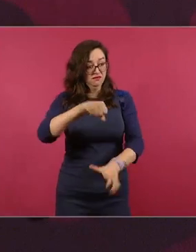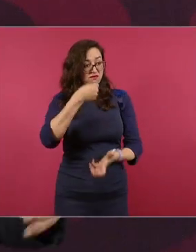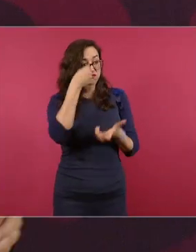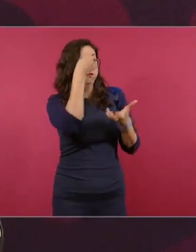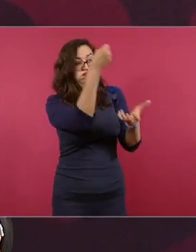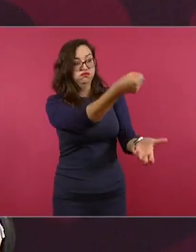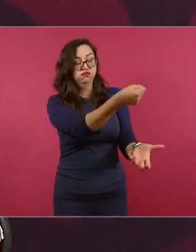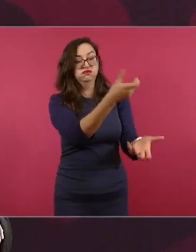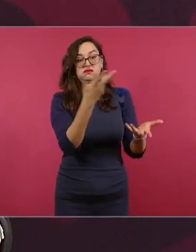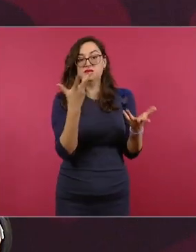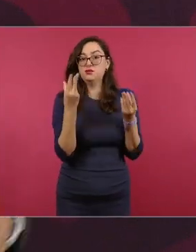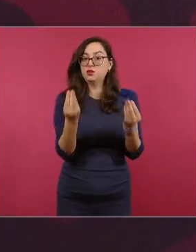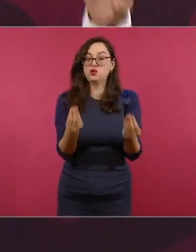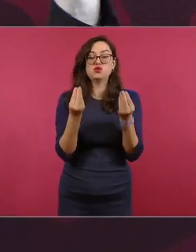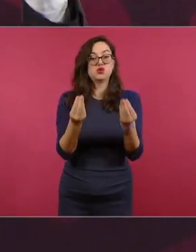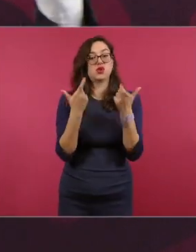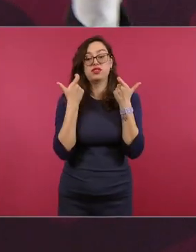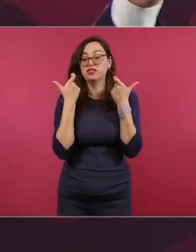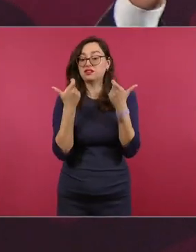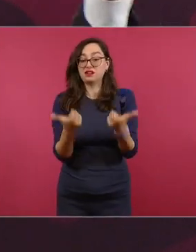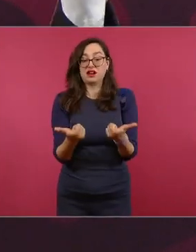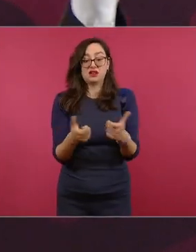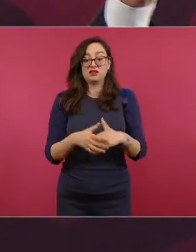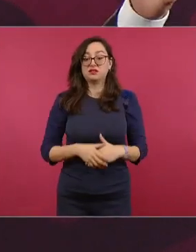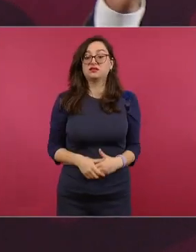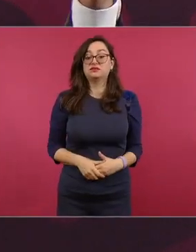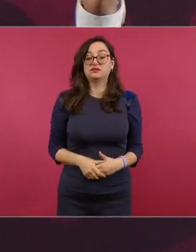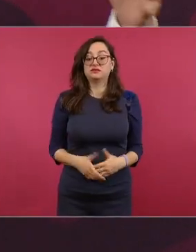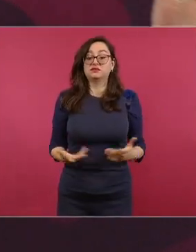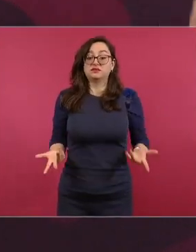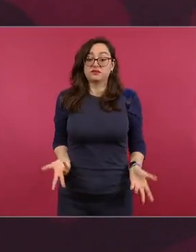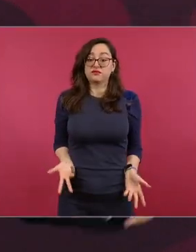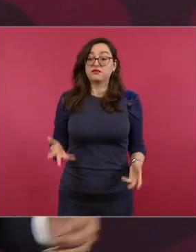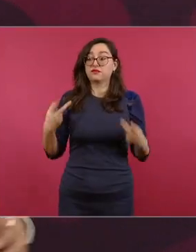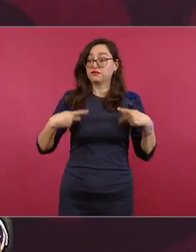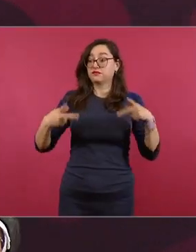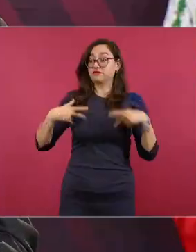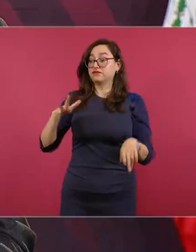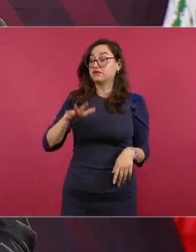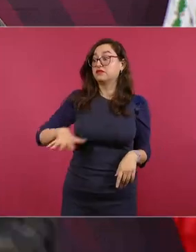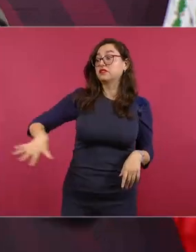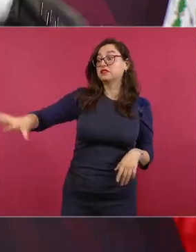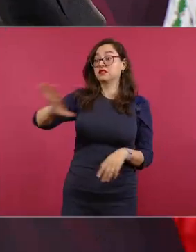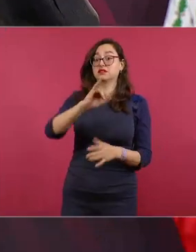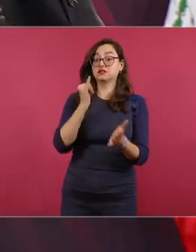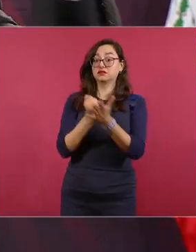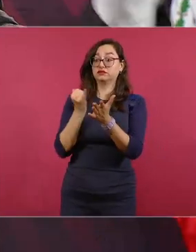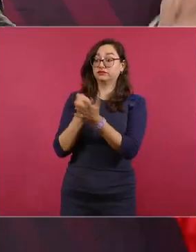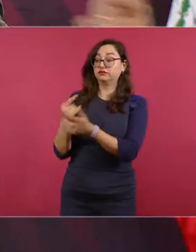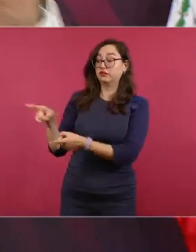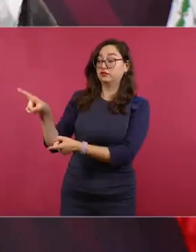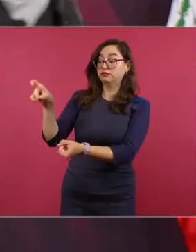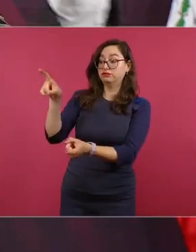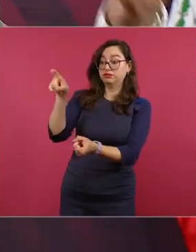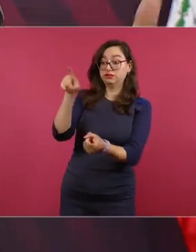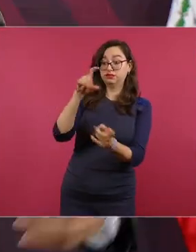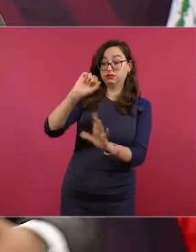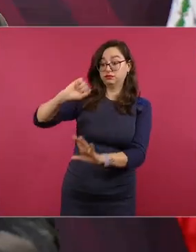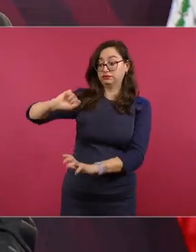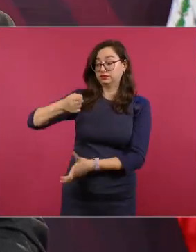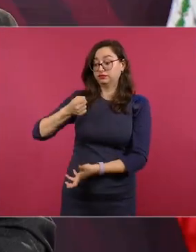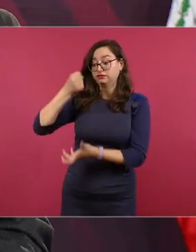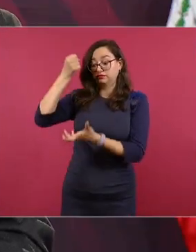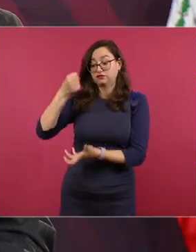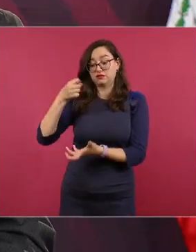al pueblo, porque se pagan con el presupuesto público, ganan muchísimo todos los